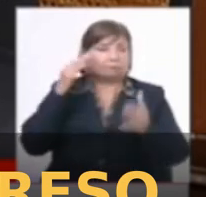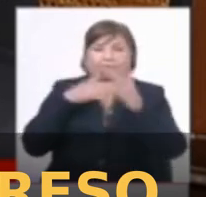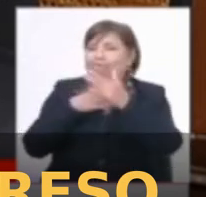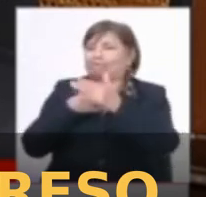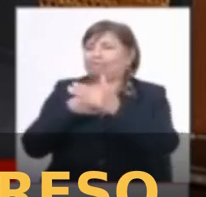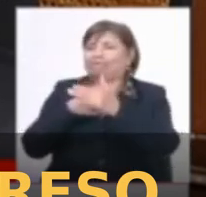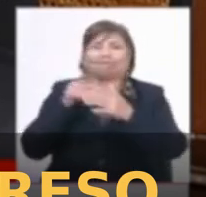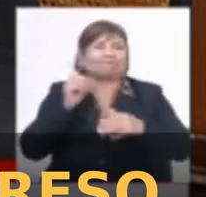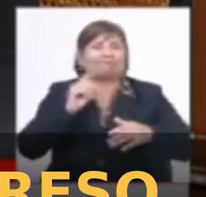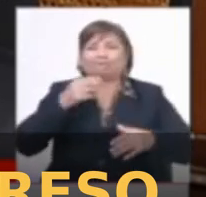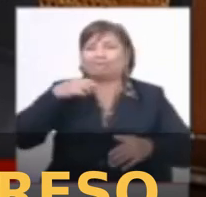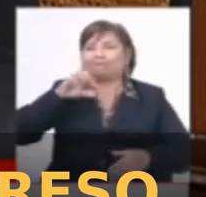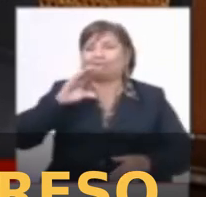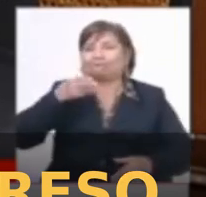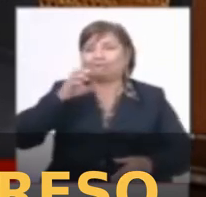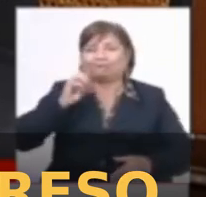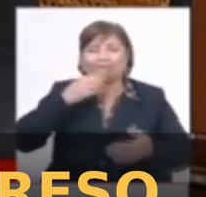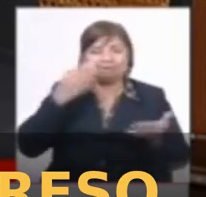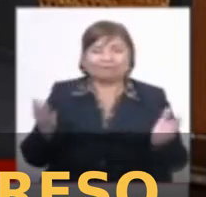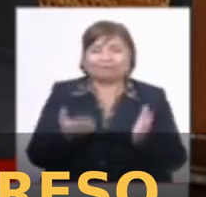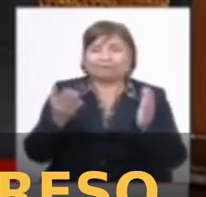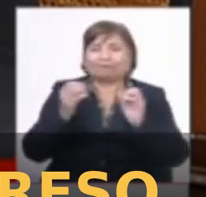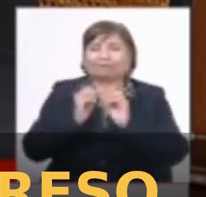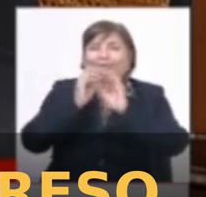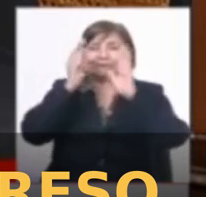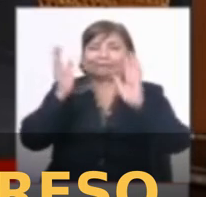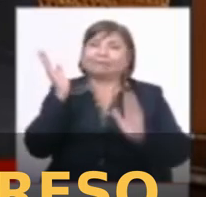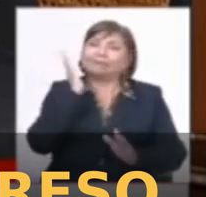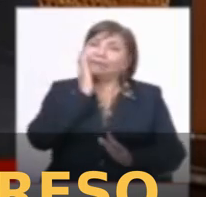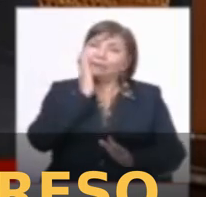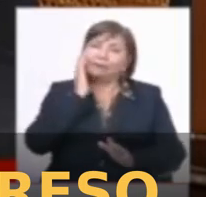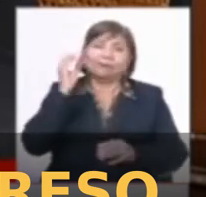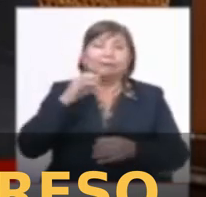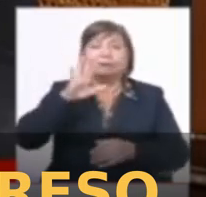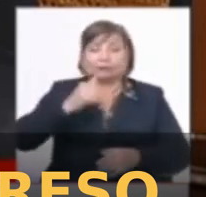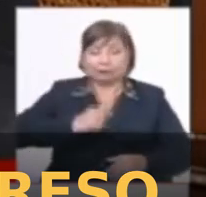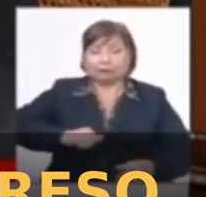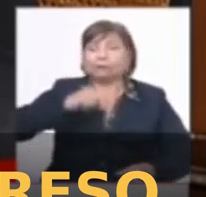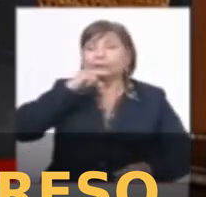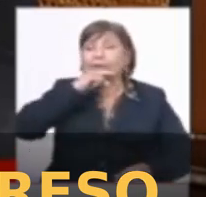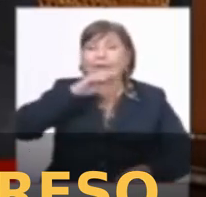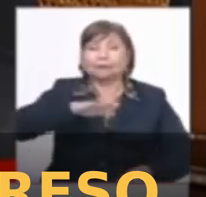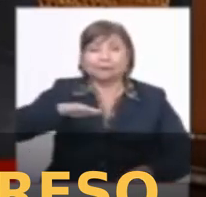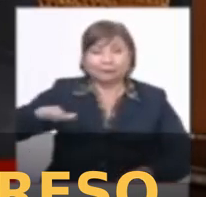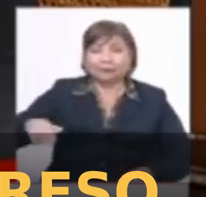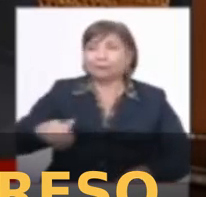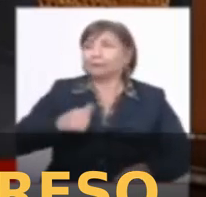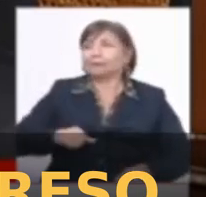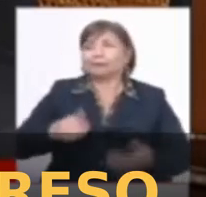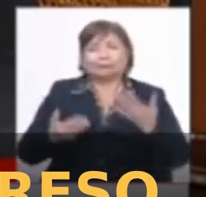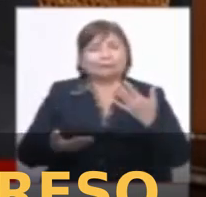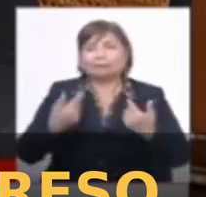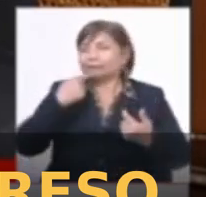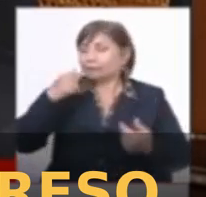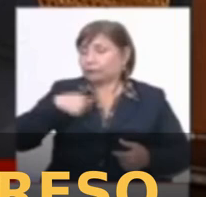señor Bruno Pacheco esté presente el día de la confirmación de sus hijas. Nos encontrábamos, la que